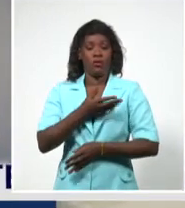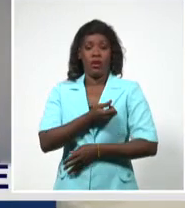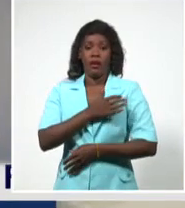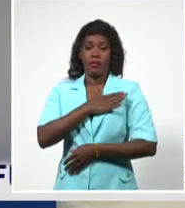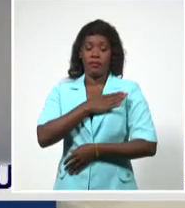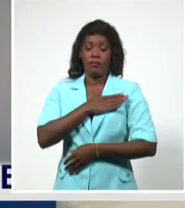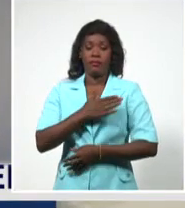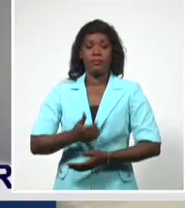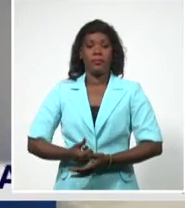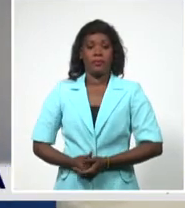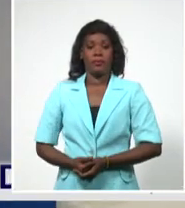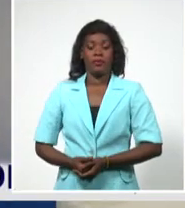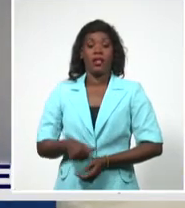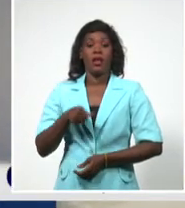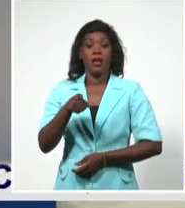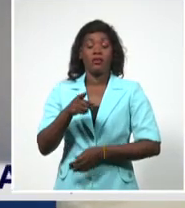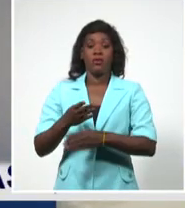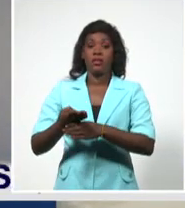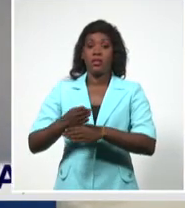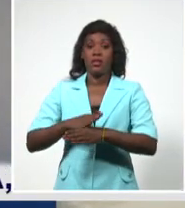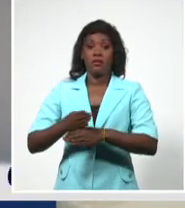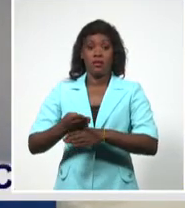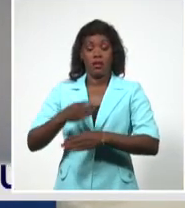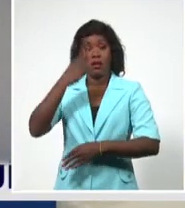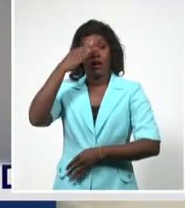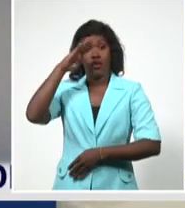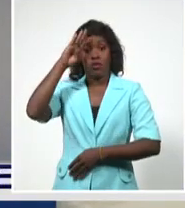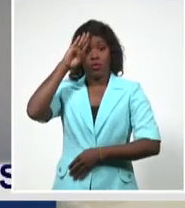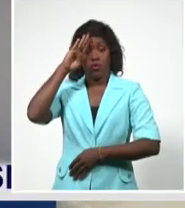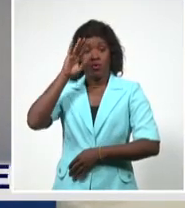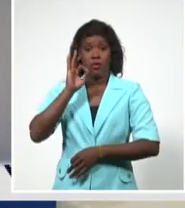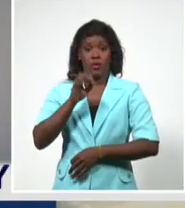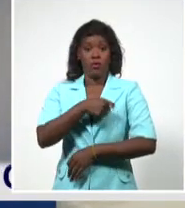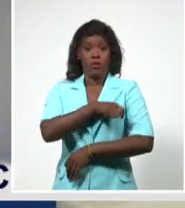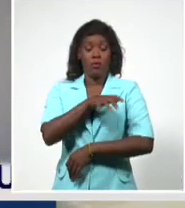Eso hace que la letalidad de Cuba sea de